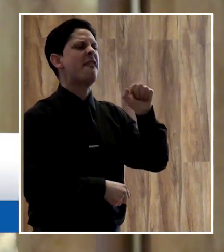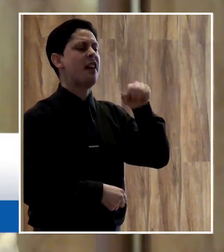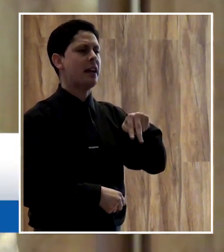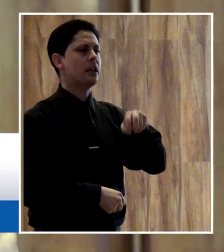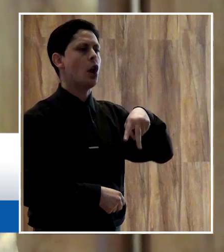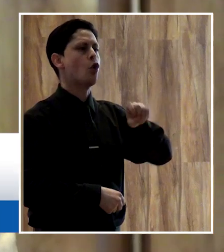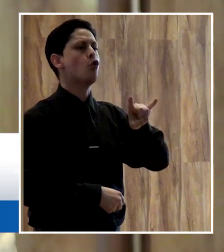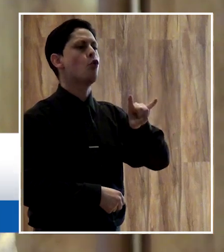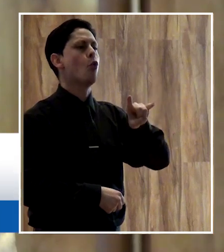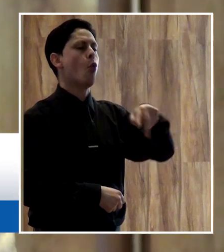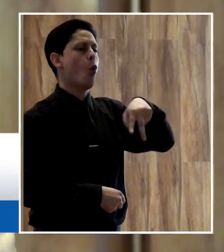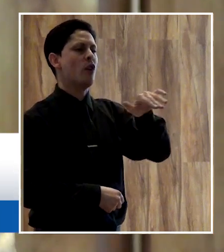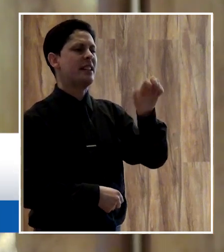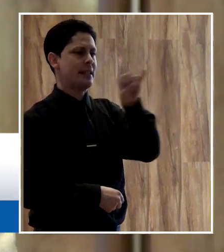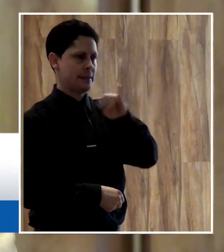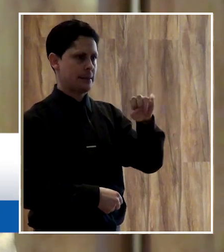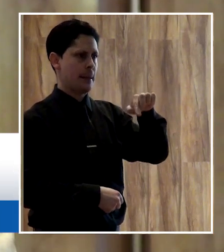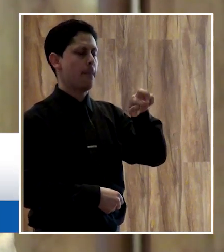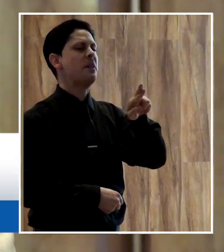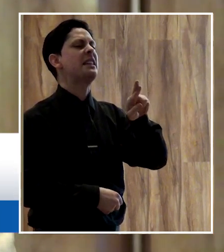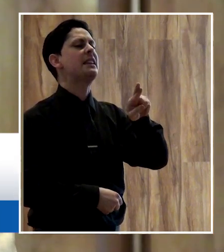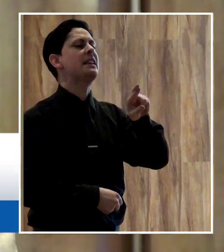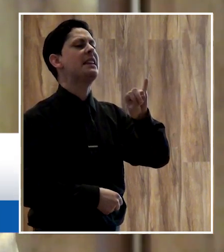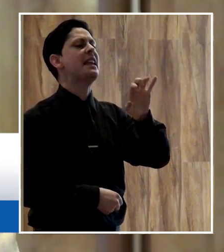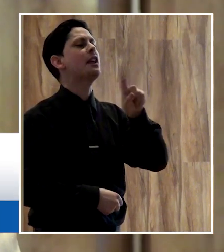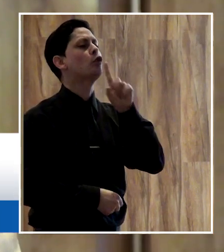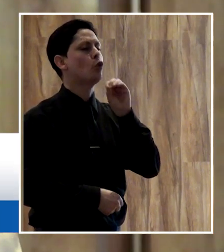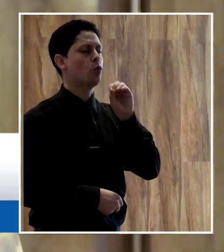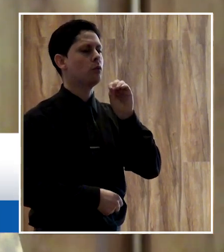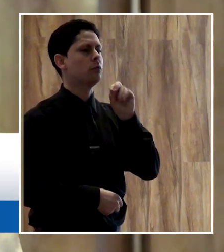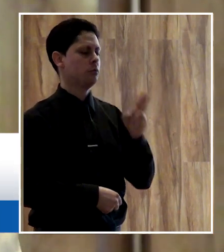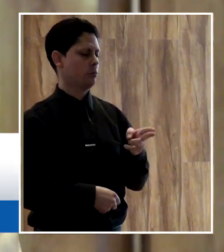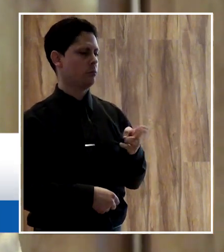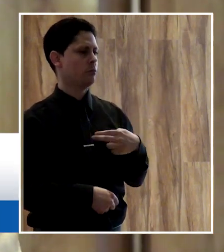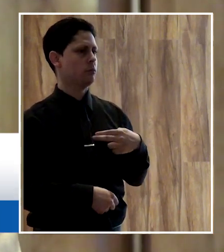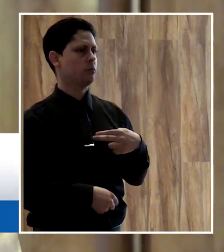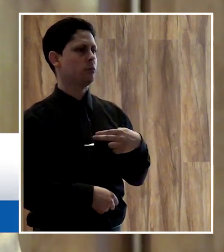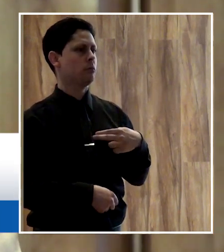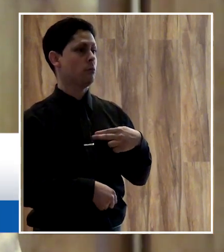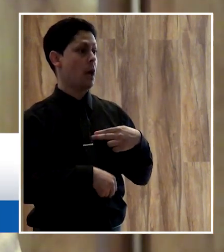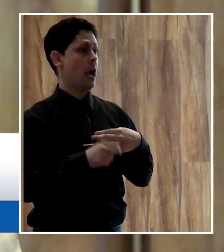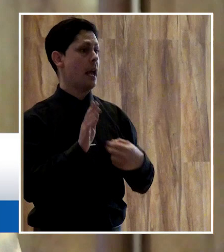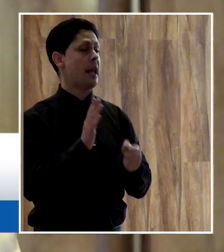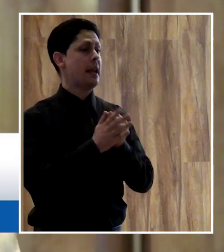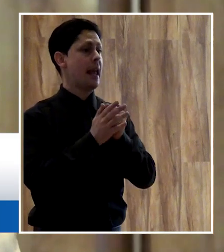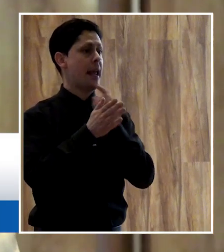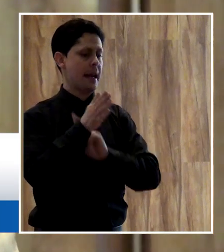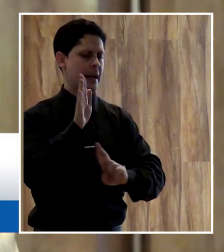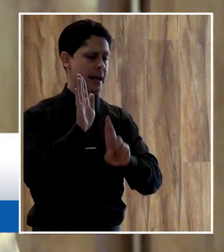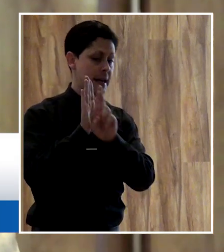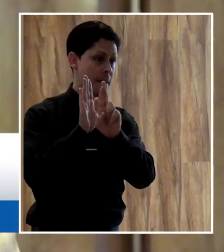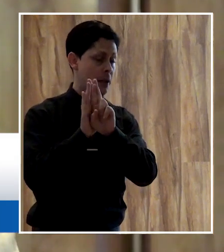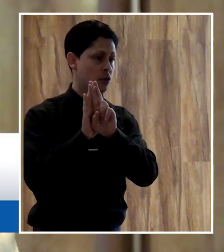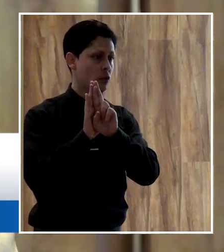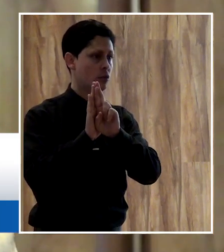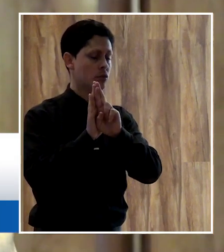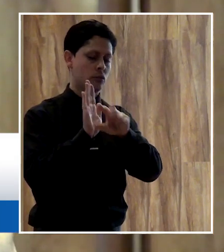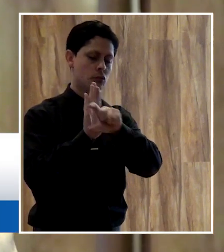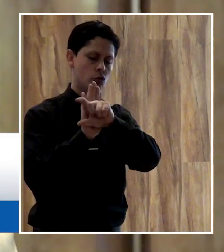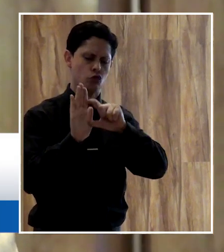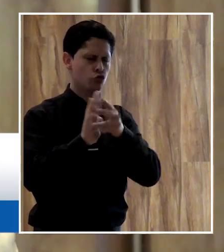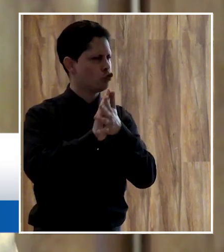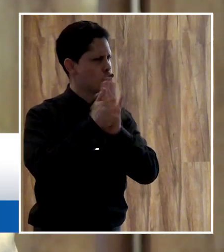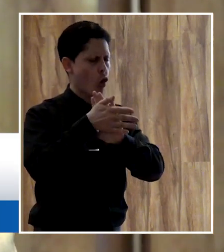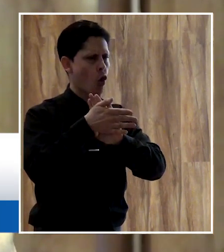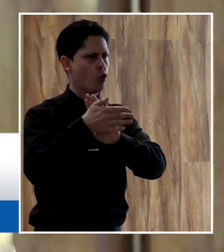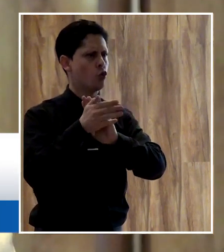profesor Iván Núñez Prieto. Que la distinción dispuesta en el reglamento sea otorgada